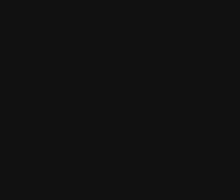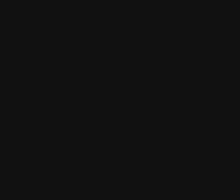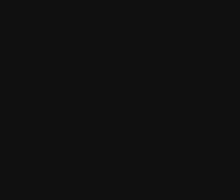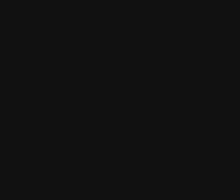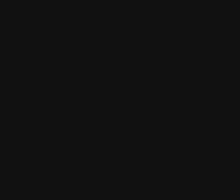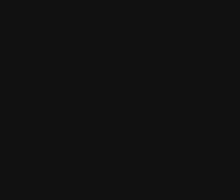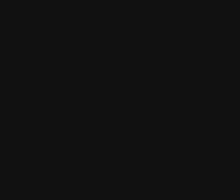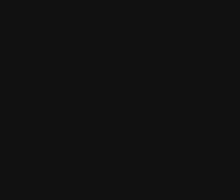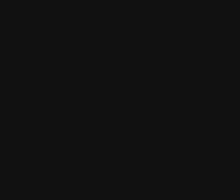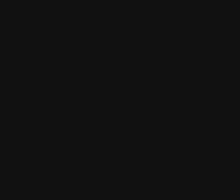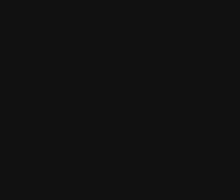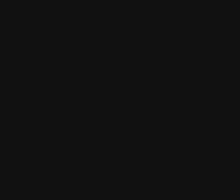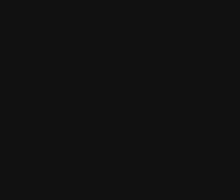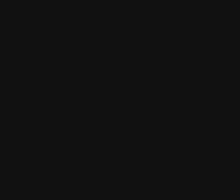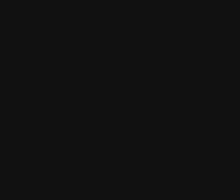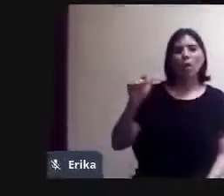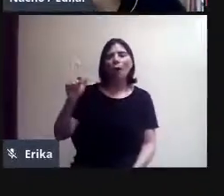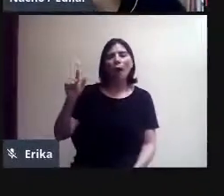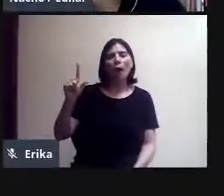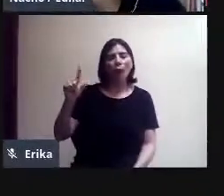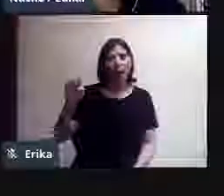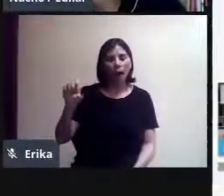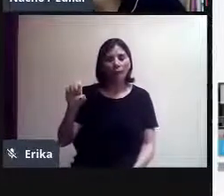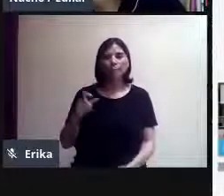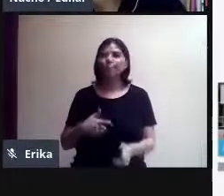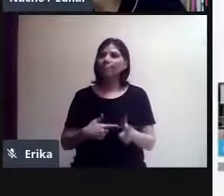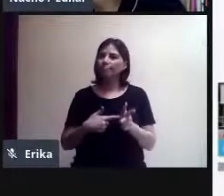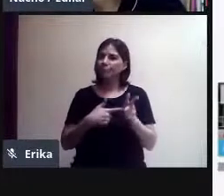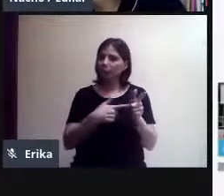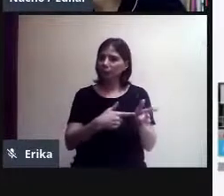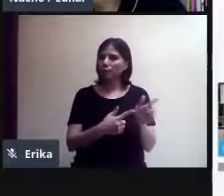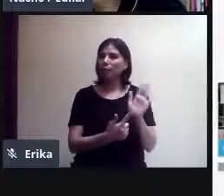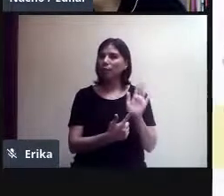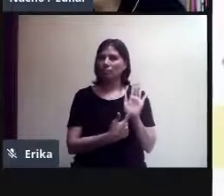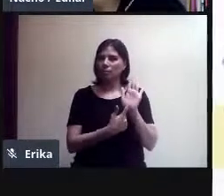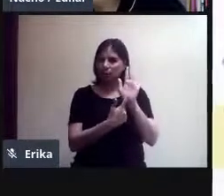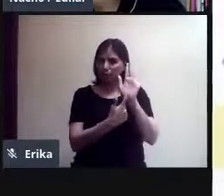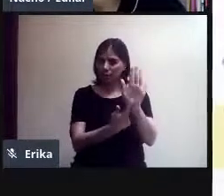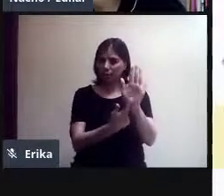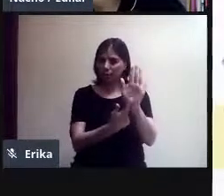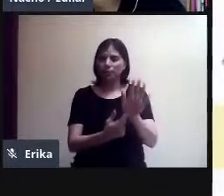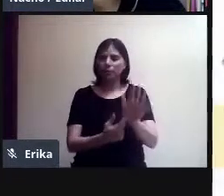Alejandra, entonces podemos continuar con su presentación.